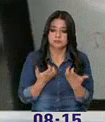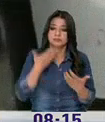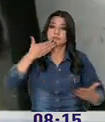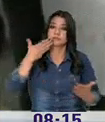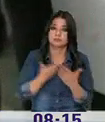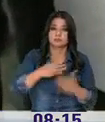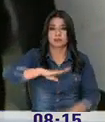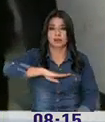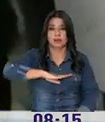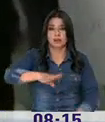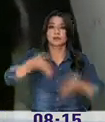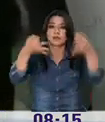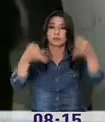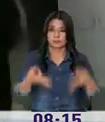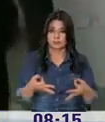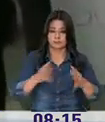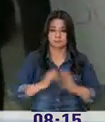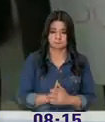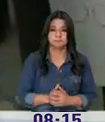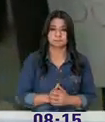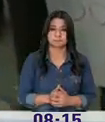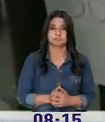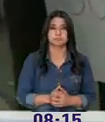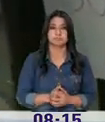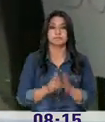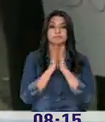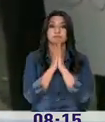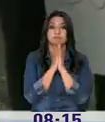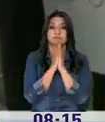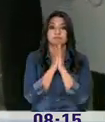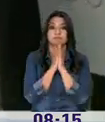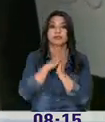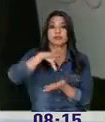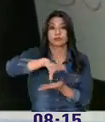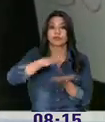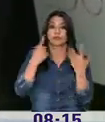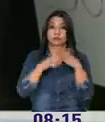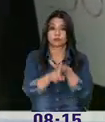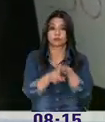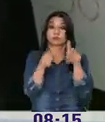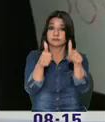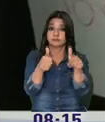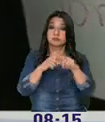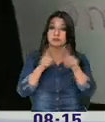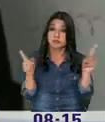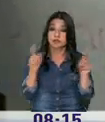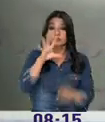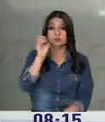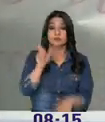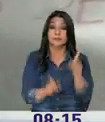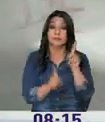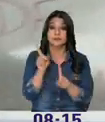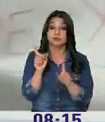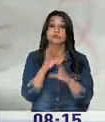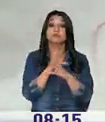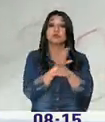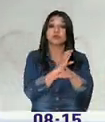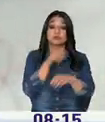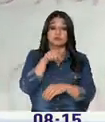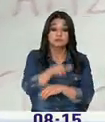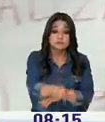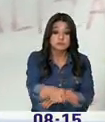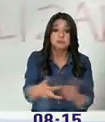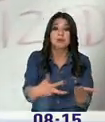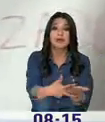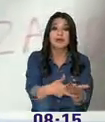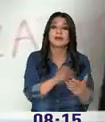señor alcalde por haber cumplido su palabra. Mire, él pide una ciudad inclusiva. Lo más lógico es que bajemos 50 personas de un bus a la parada del